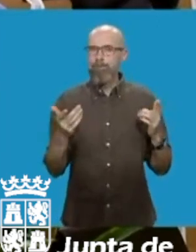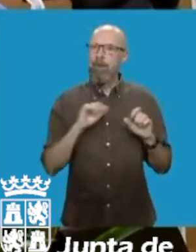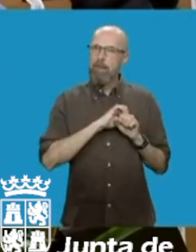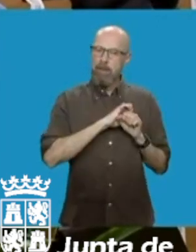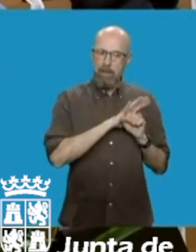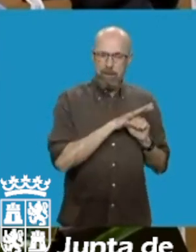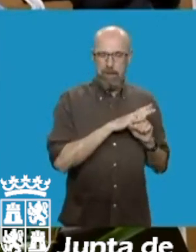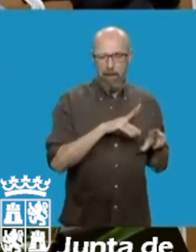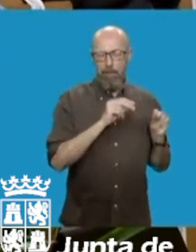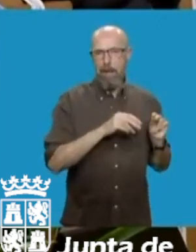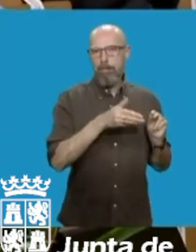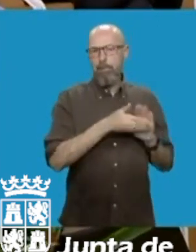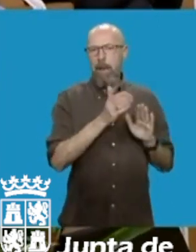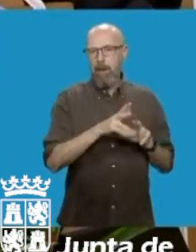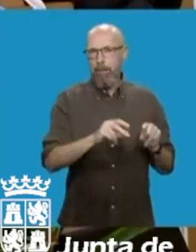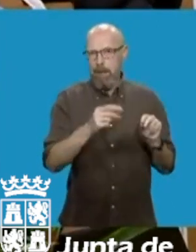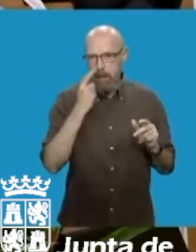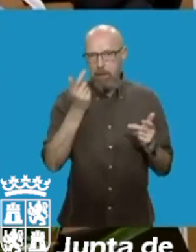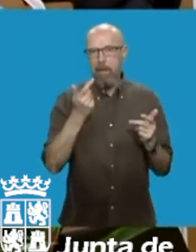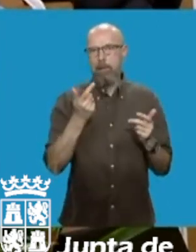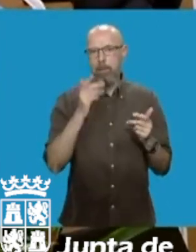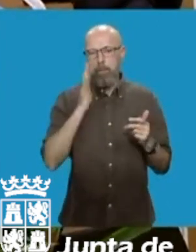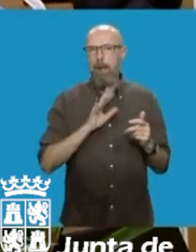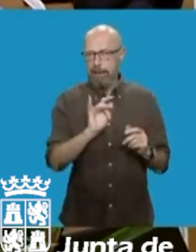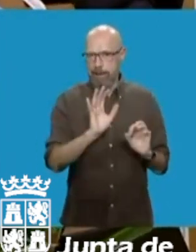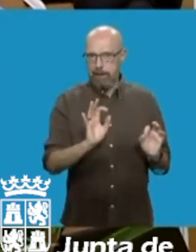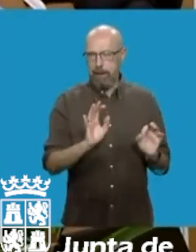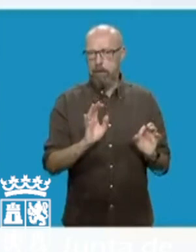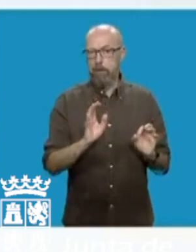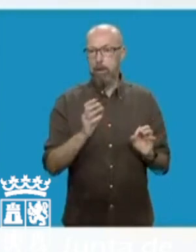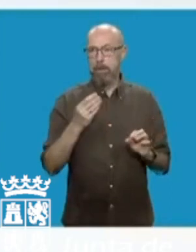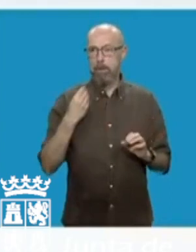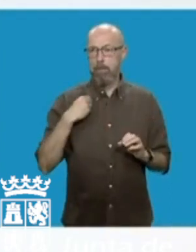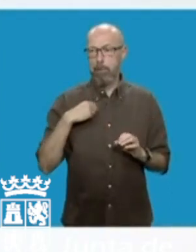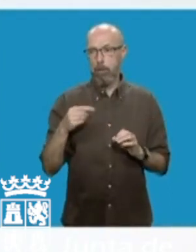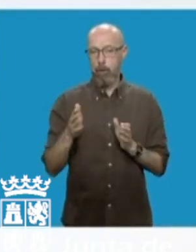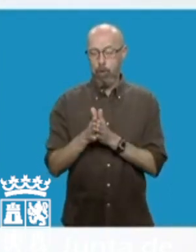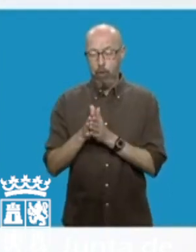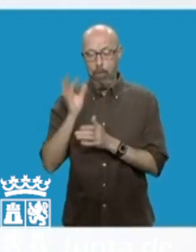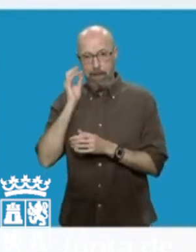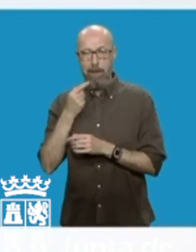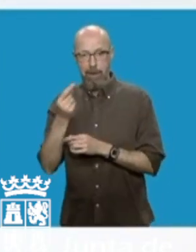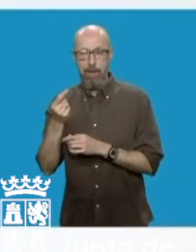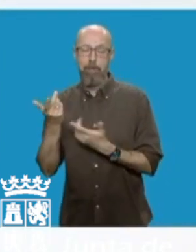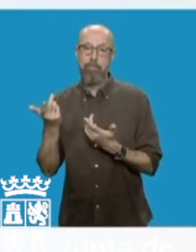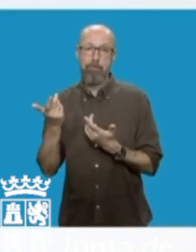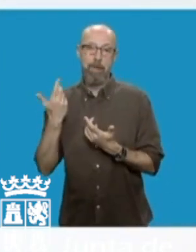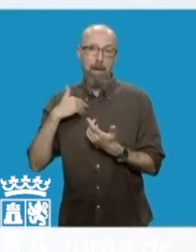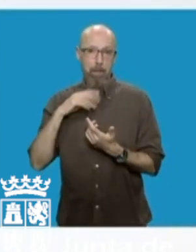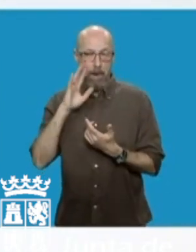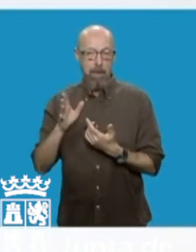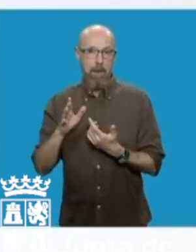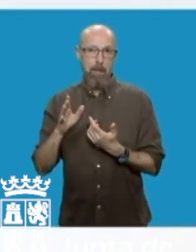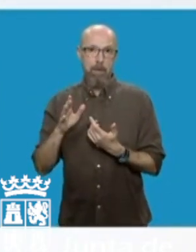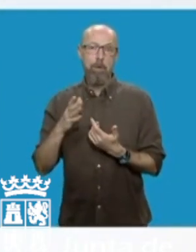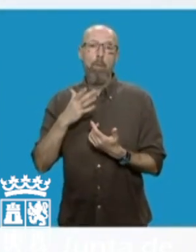situación, todo parece indicar que así va a ser y al menos, como comentaba antes aquí con nuestra compañera, pues realmente, felizmente, podemos estar